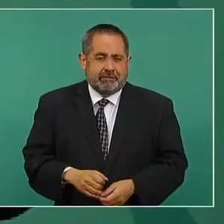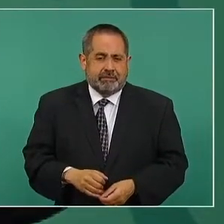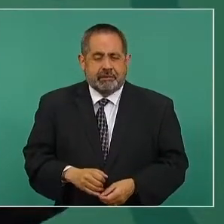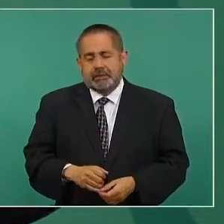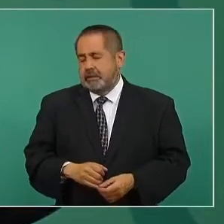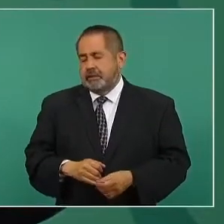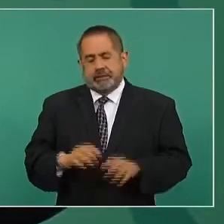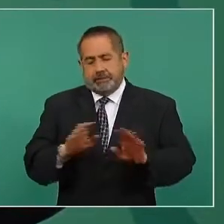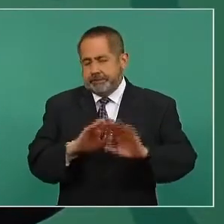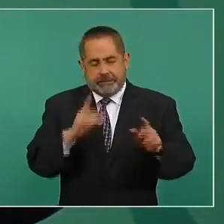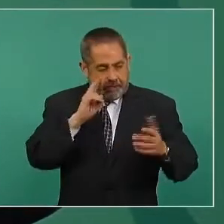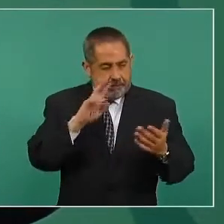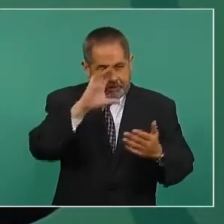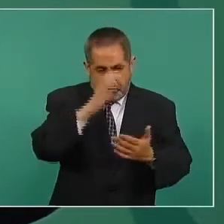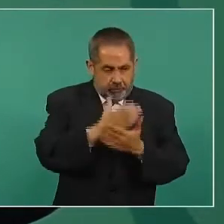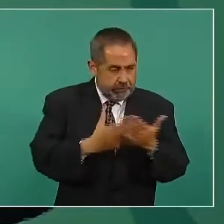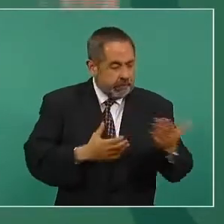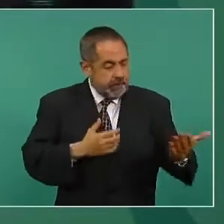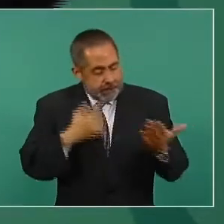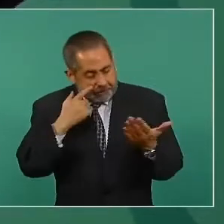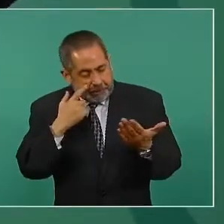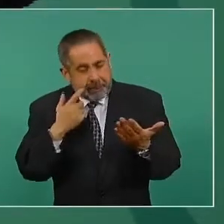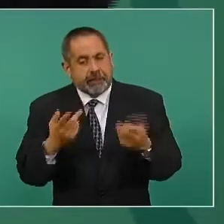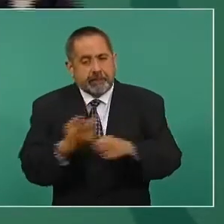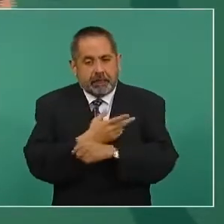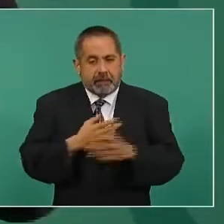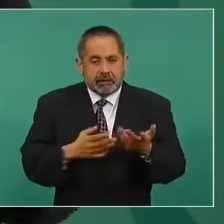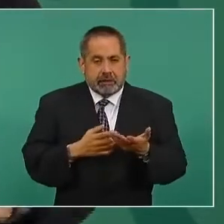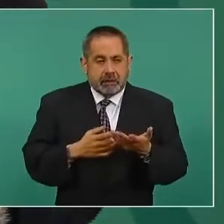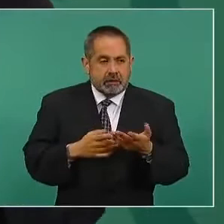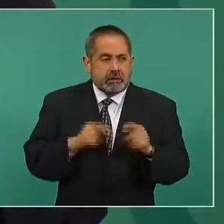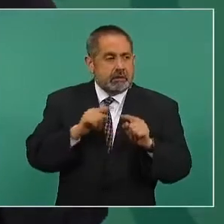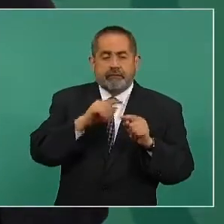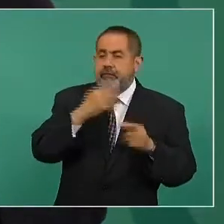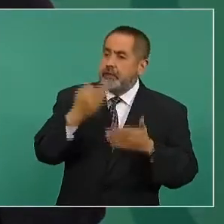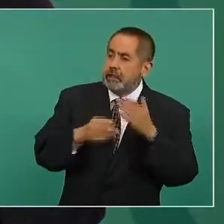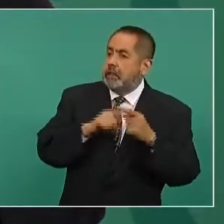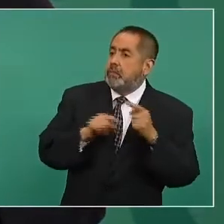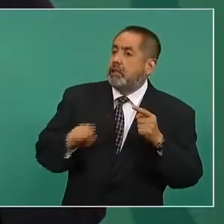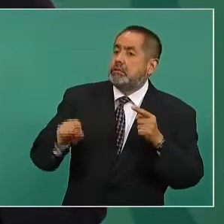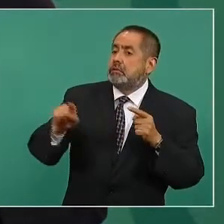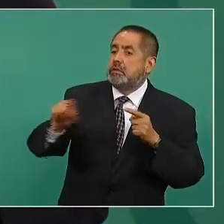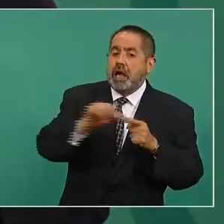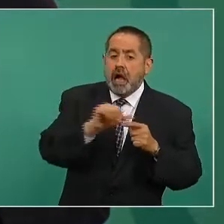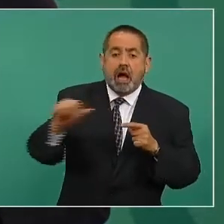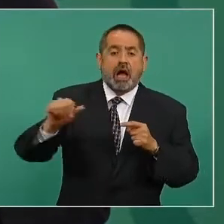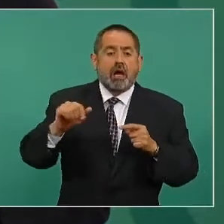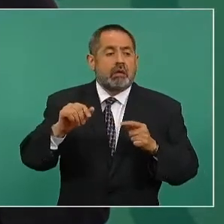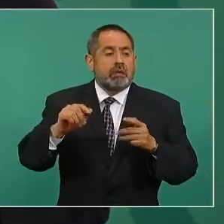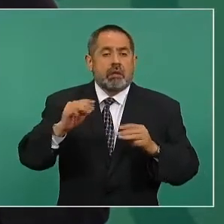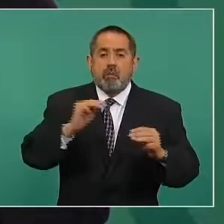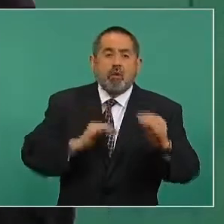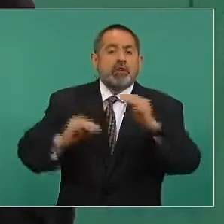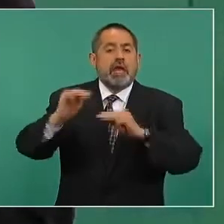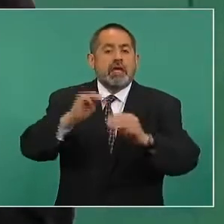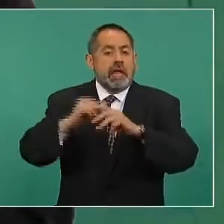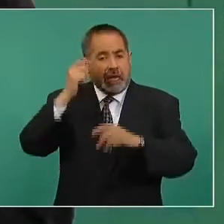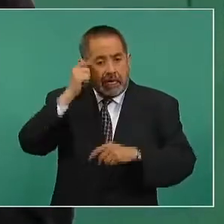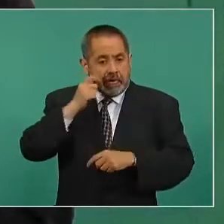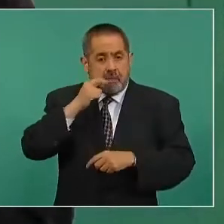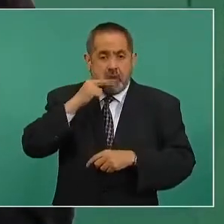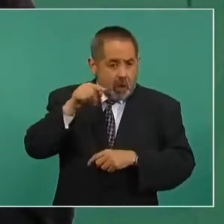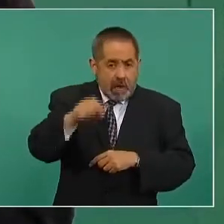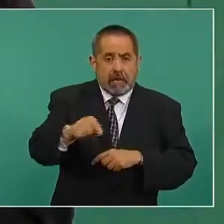Entonces vamos a revisar eso, porque hacen falta los caminos de la montaña de Guerrero.